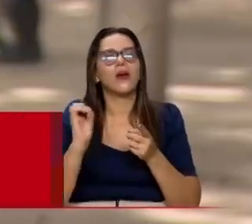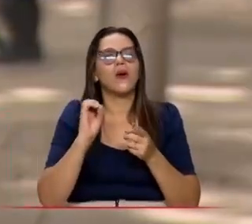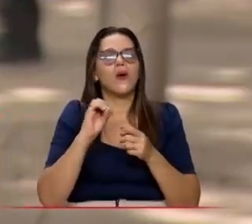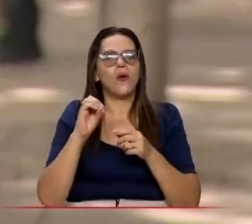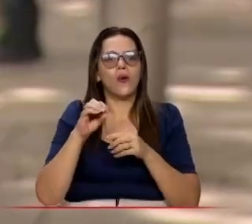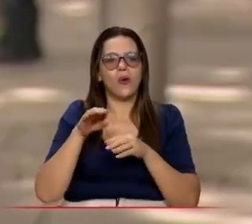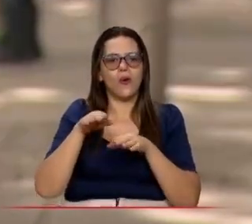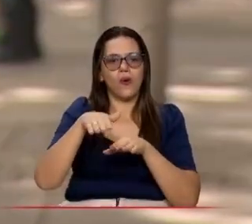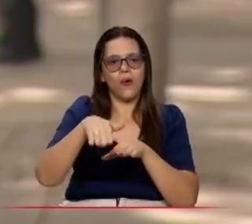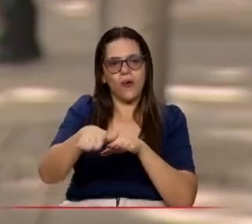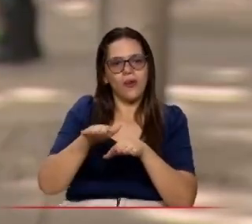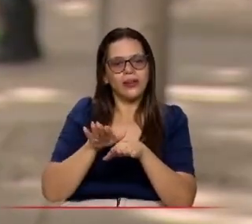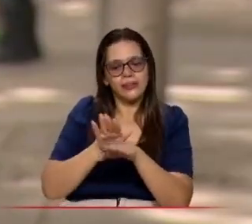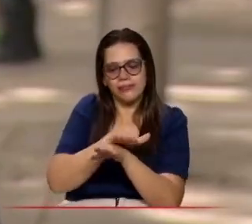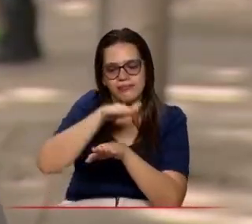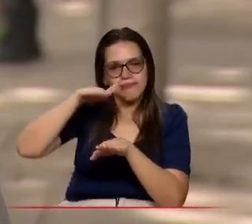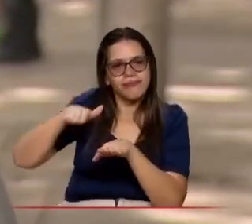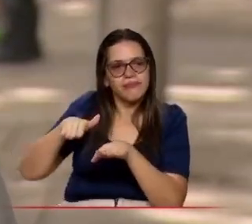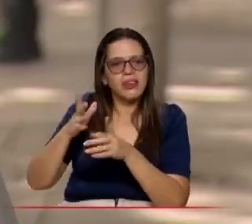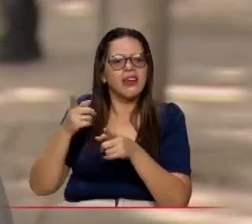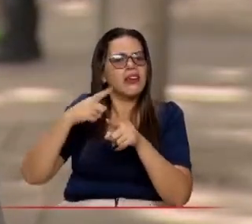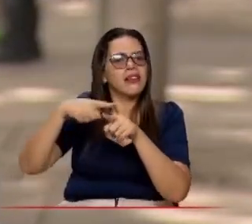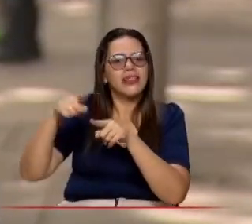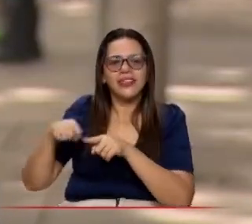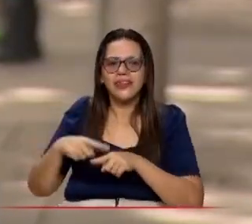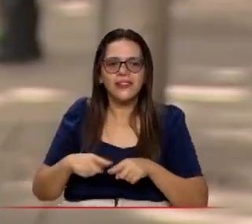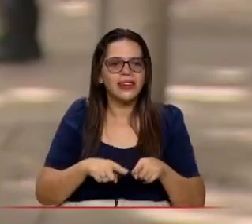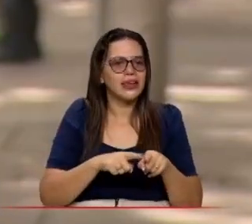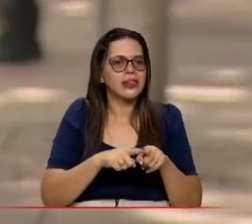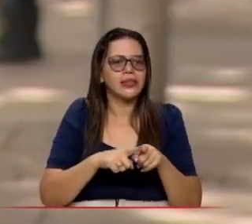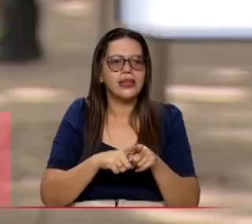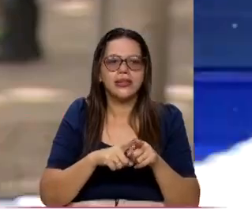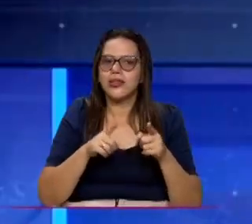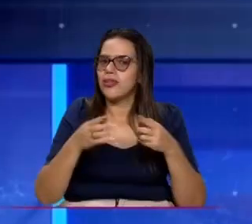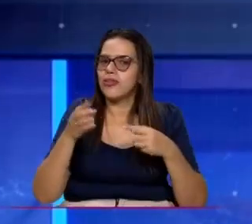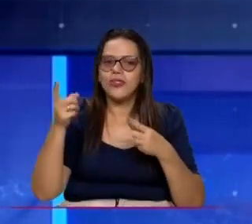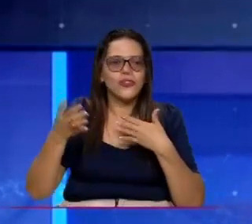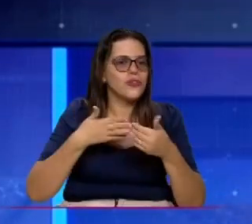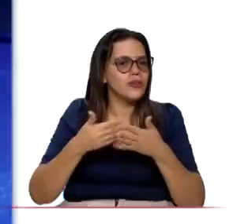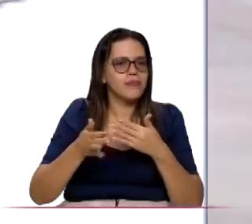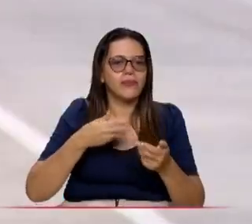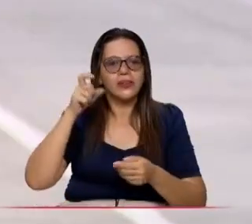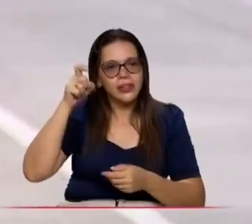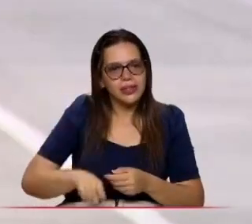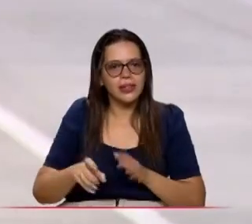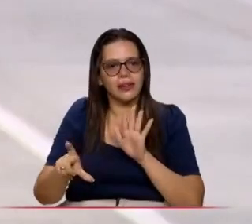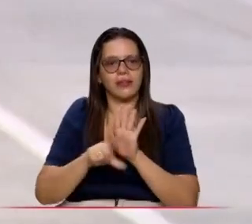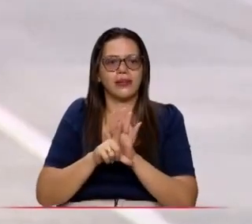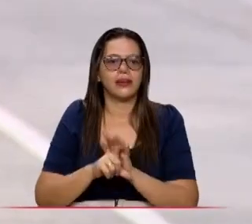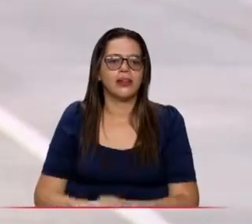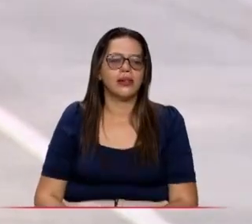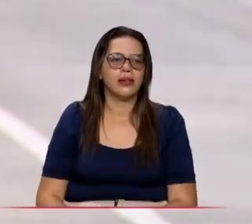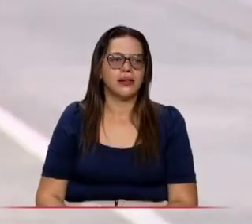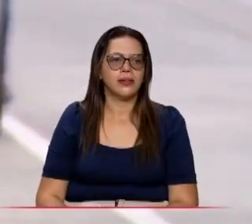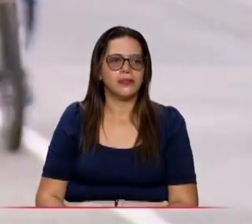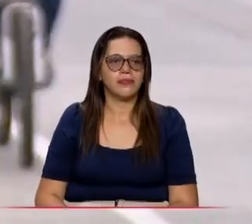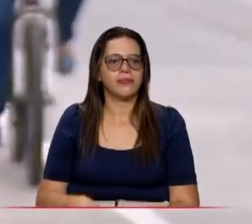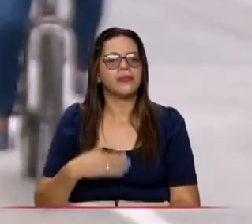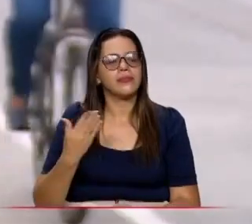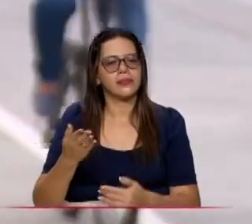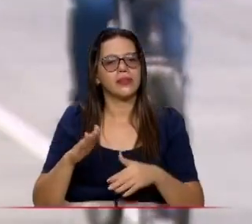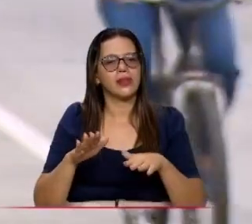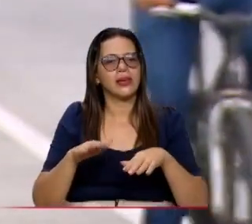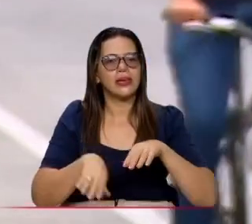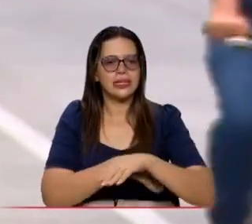andén, para andar en exceso de velocidad. Aquí realmente la norma es muy clara, no hay espacio para excusas. Desde la Secretaría de